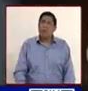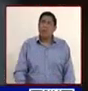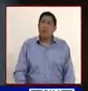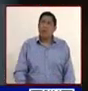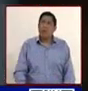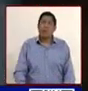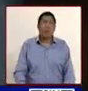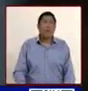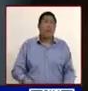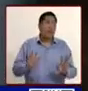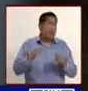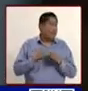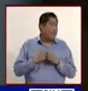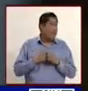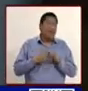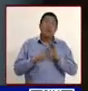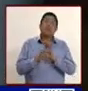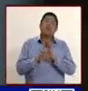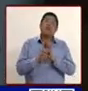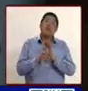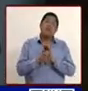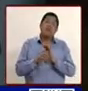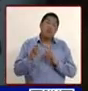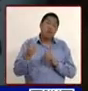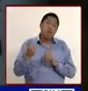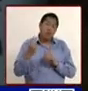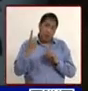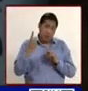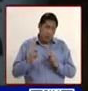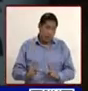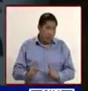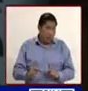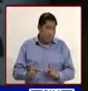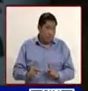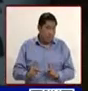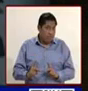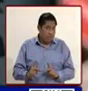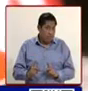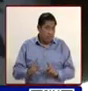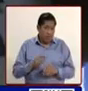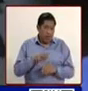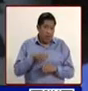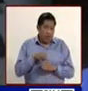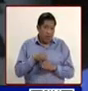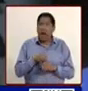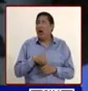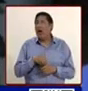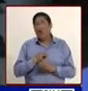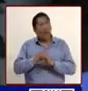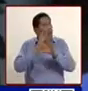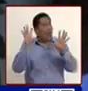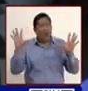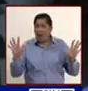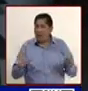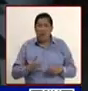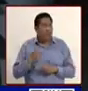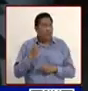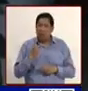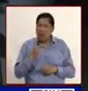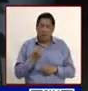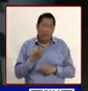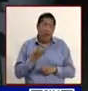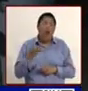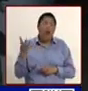Si se daría este hecho, y por las características, no solo se trataría de una persona que estaría implicada. Correcto, en este caso